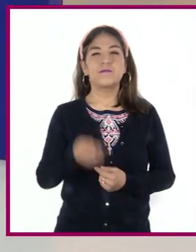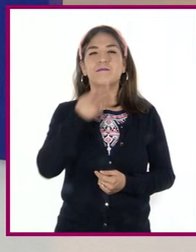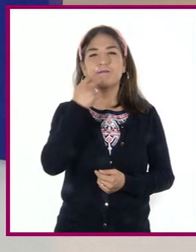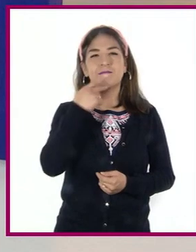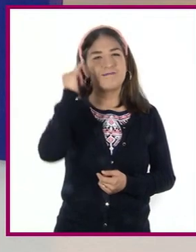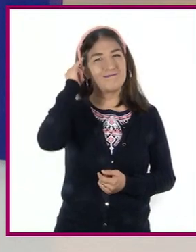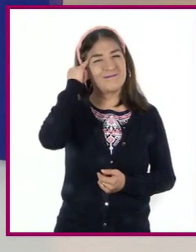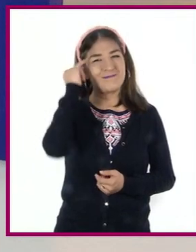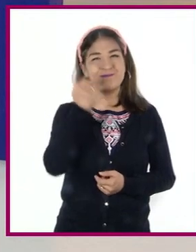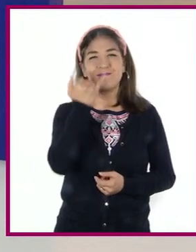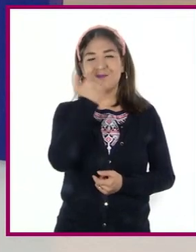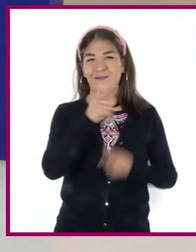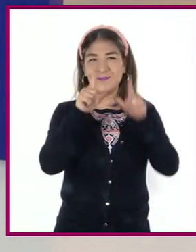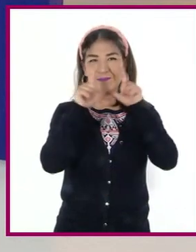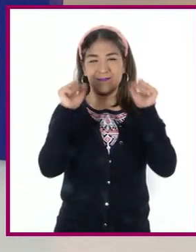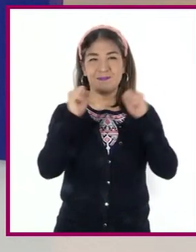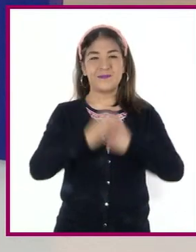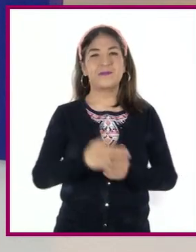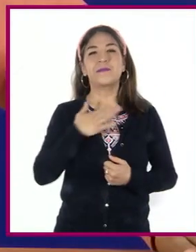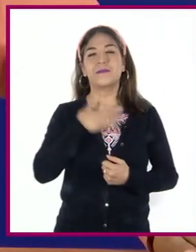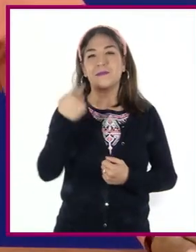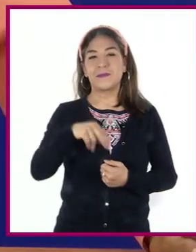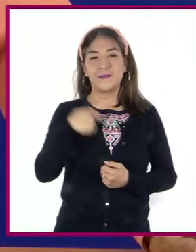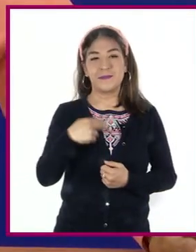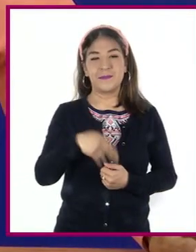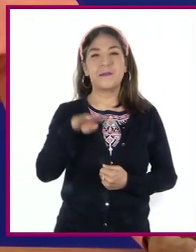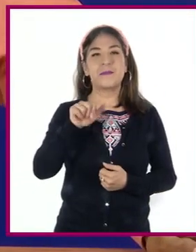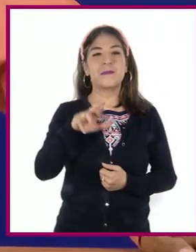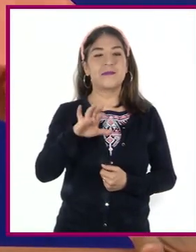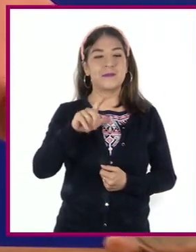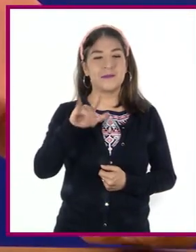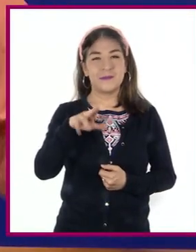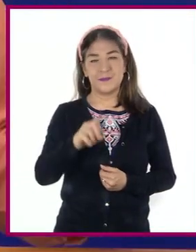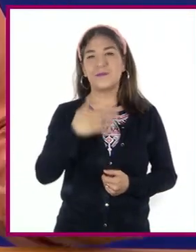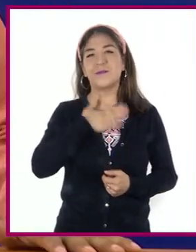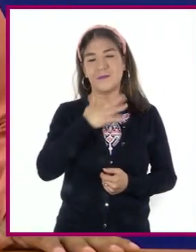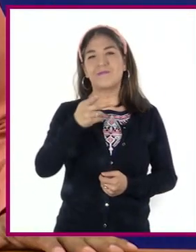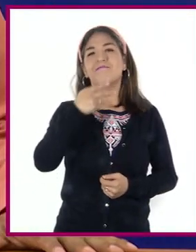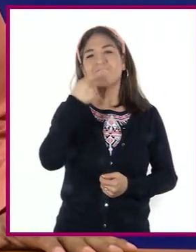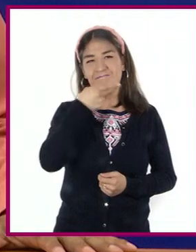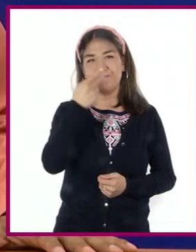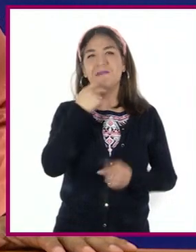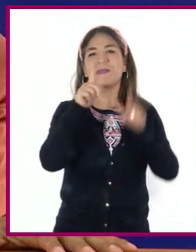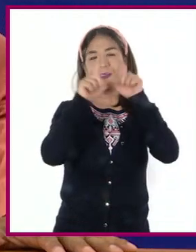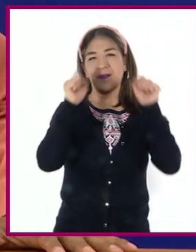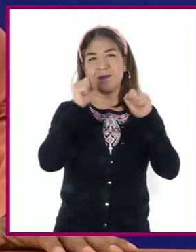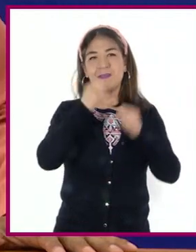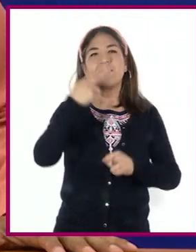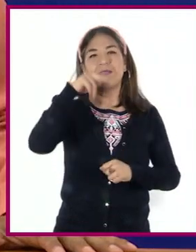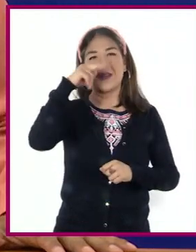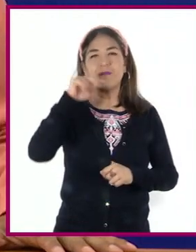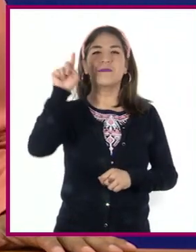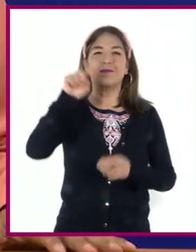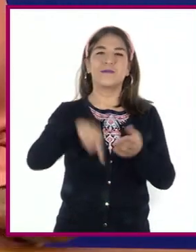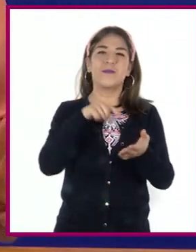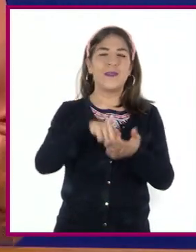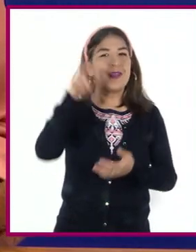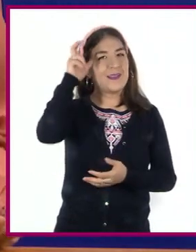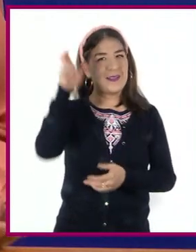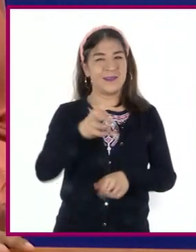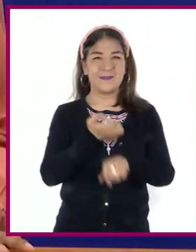ximauiltilistli xiyecoca. Soy Marcelino Hernández Beatriz, hablante de la lengua náhuatl de la Huasteca del estado de Hidalgo. Es un